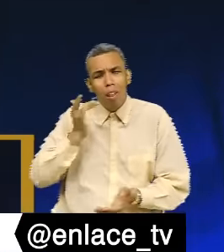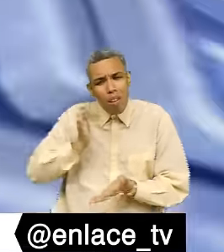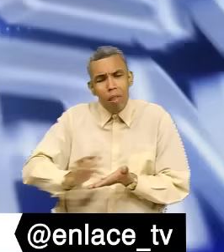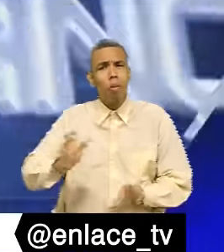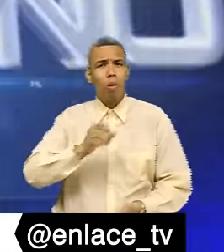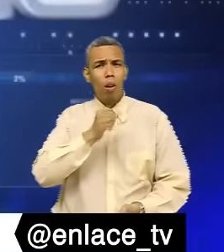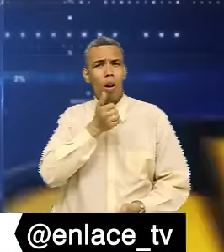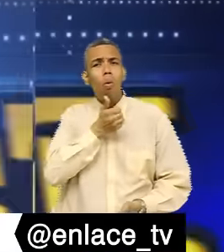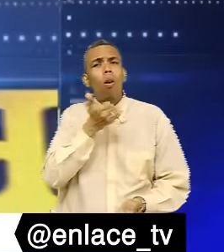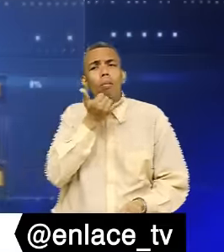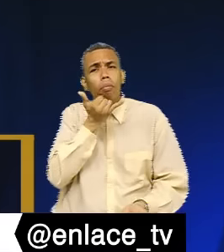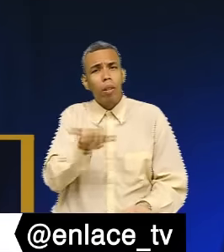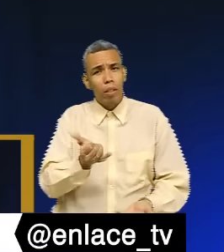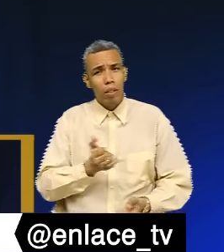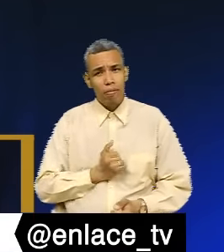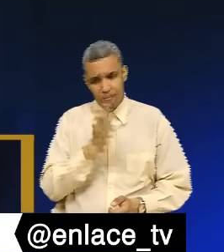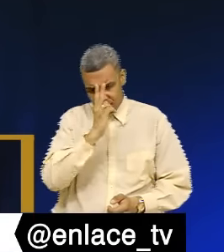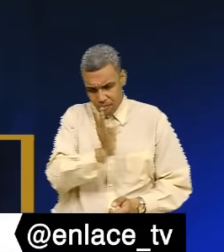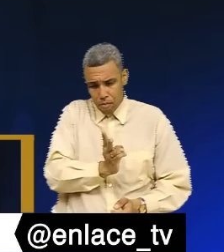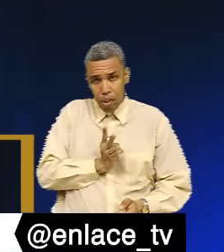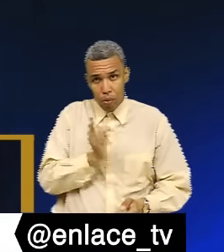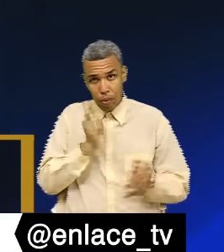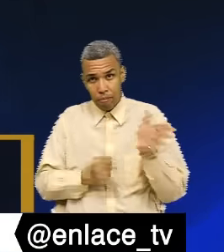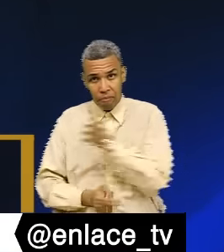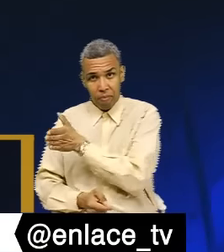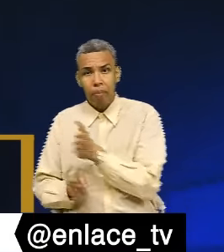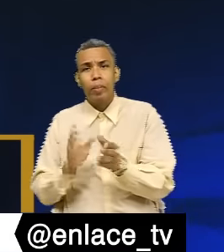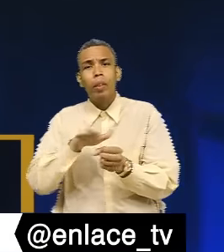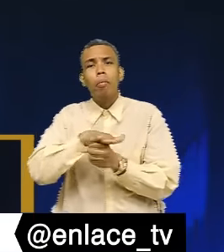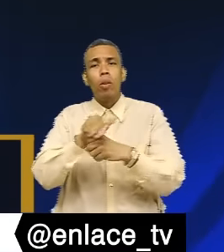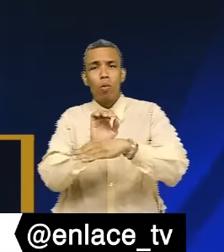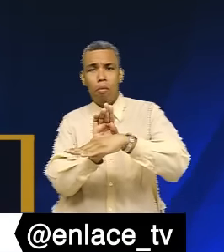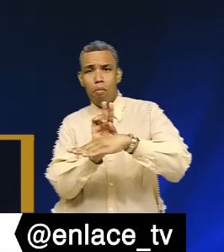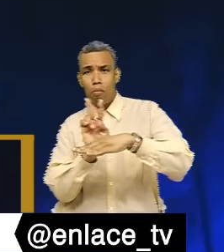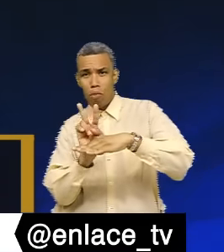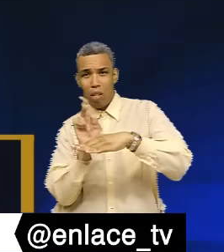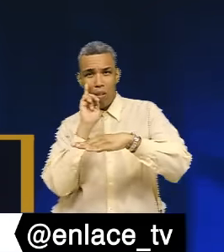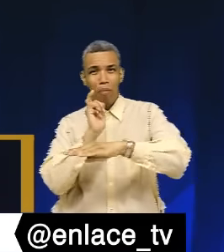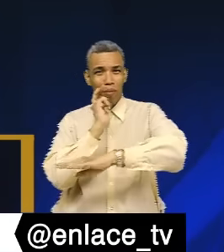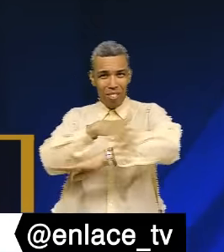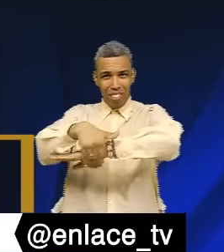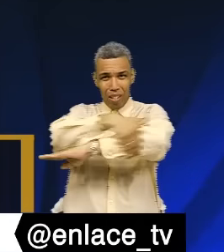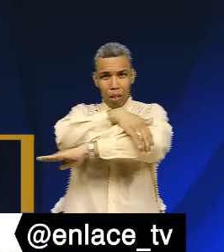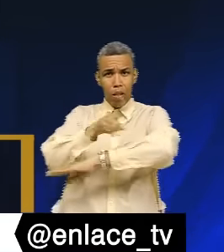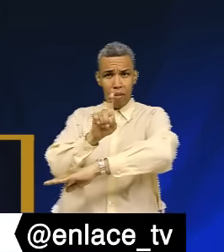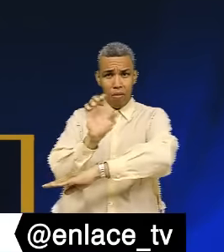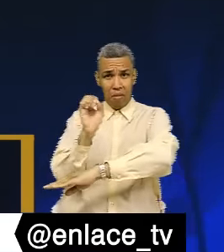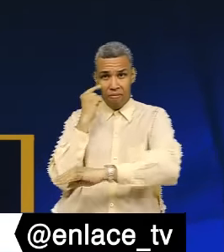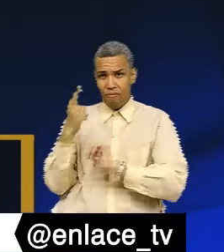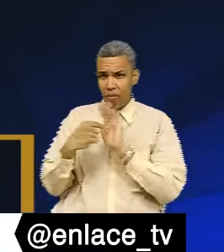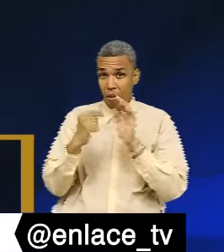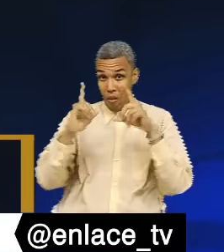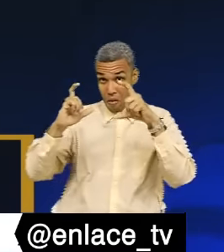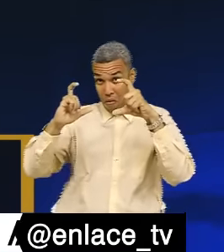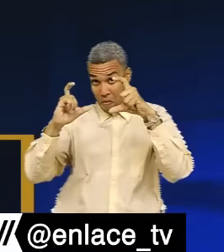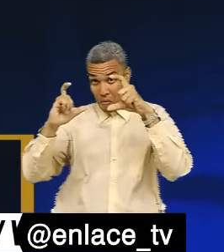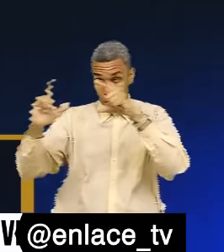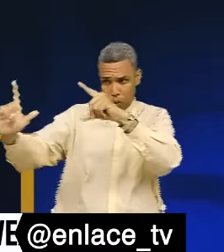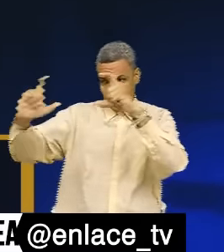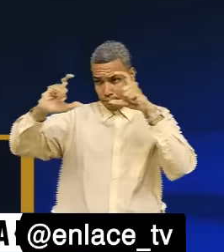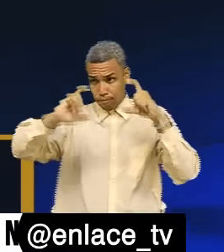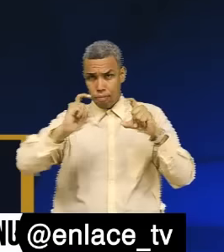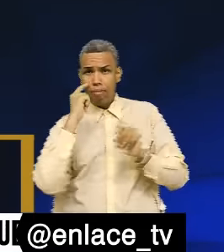servicio? El reportero ciudadano del barrio Buenavista en la carrera 60 hace llegar estas imágenes donde denuncia que ya, a poco de haber